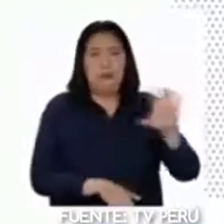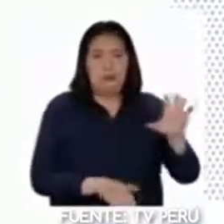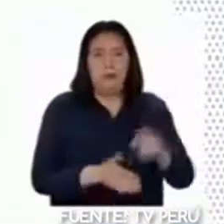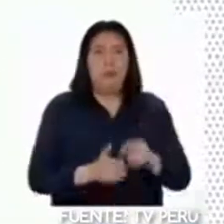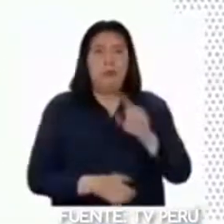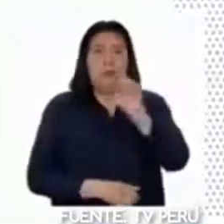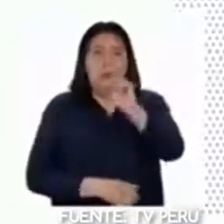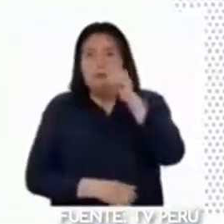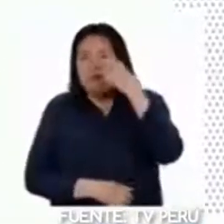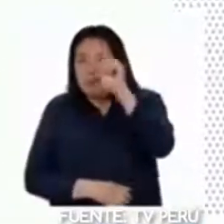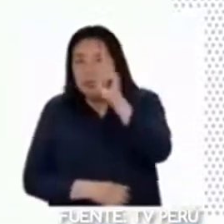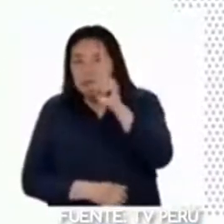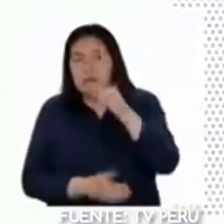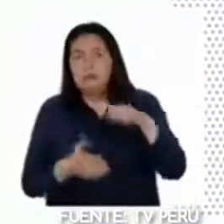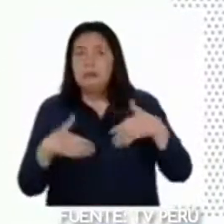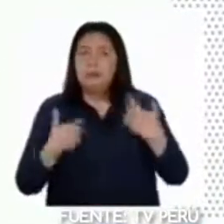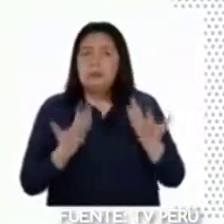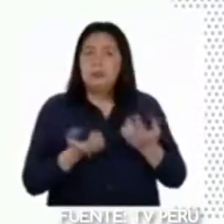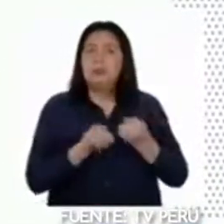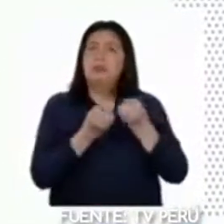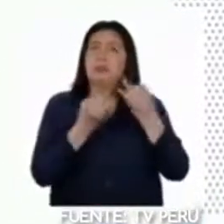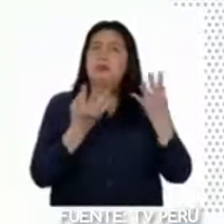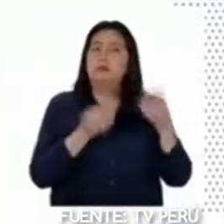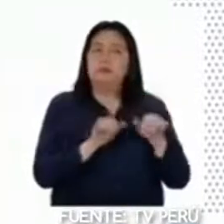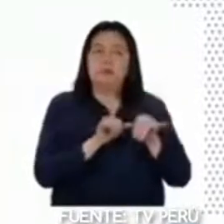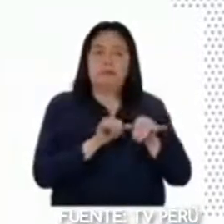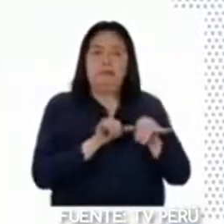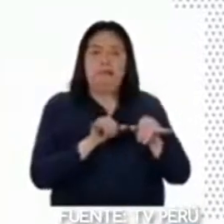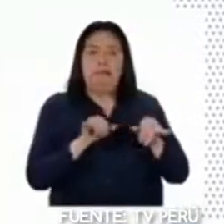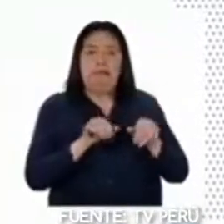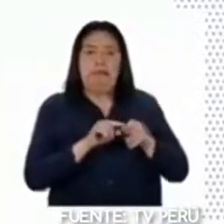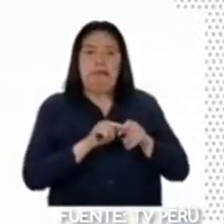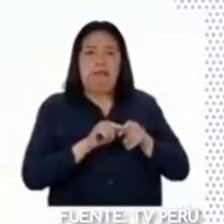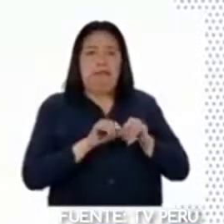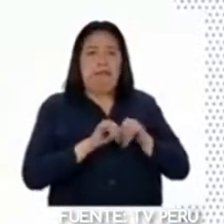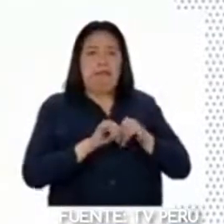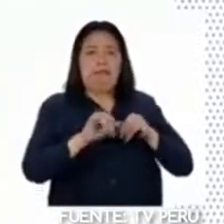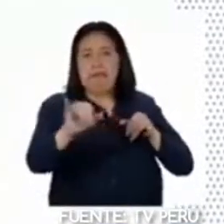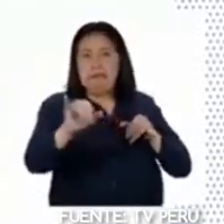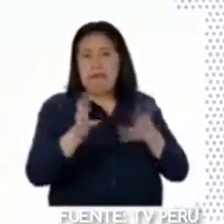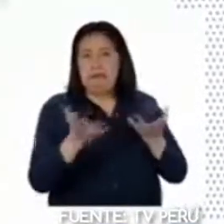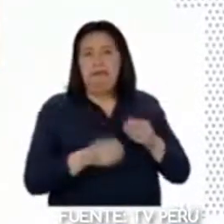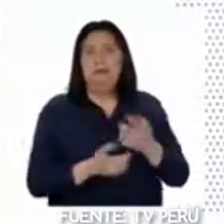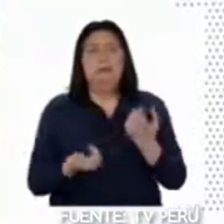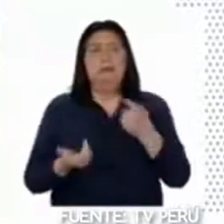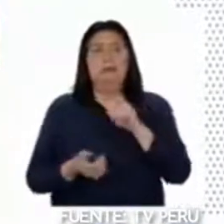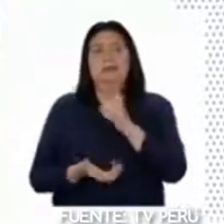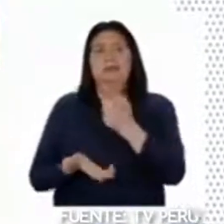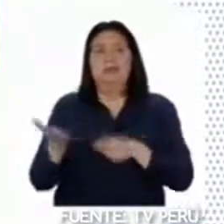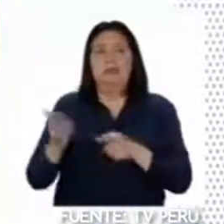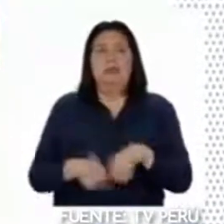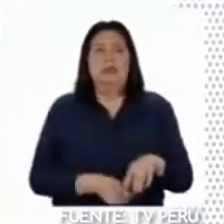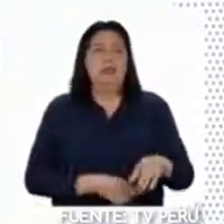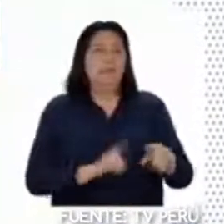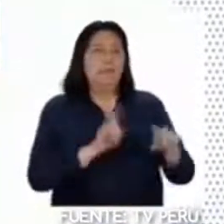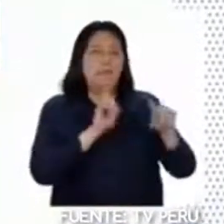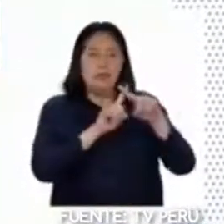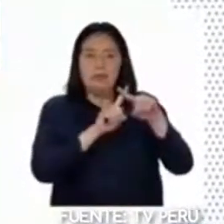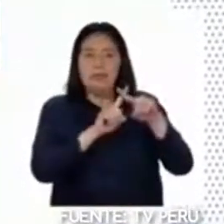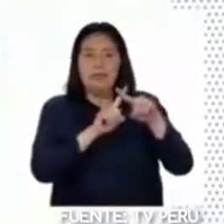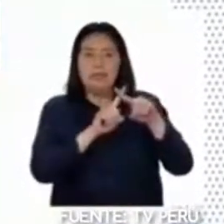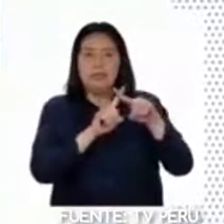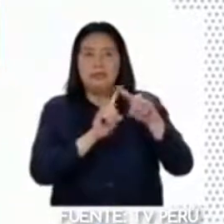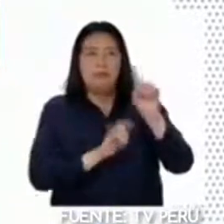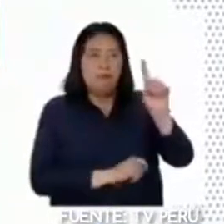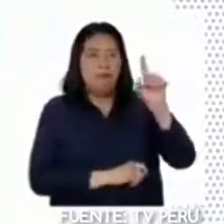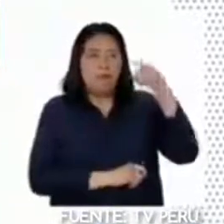un millón de pasos, podemos calcular la distancia que recorreremos. Para ello, basta multiplicar